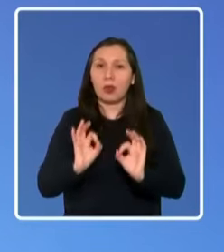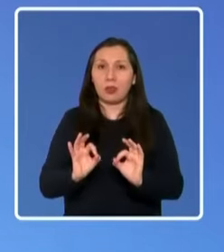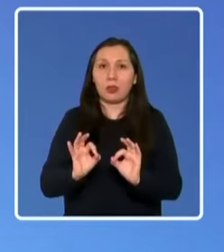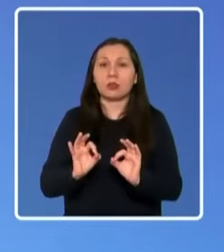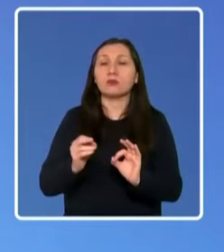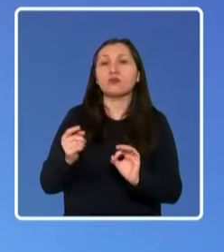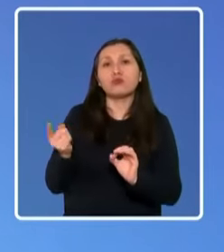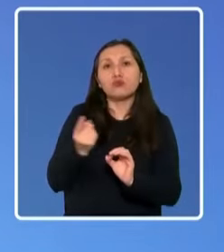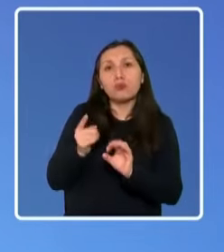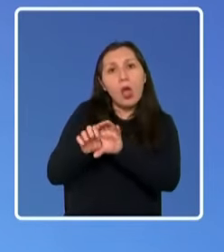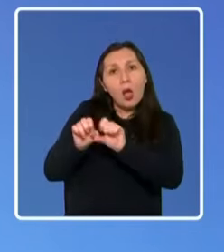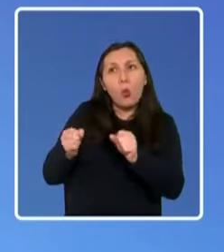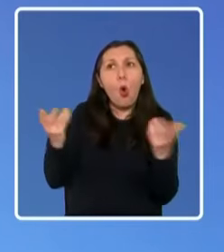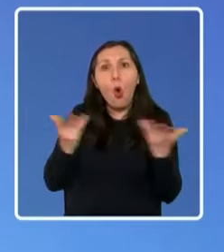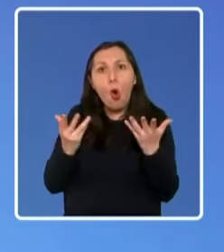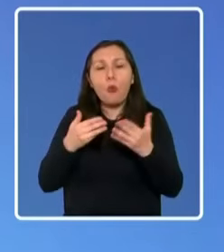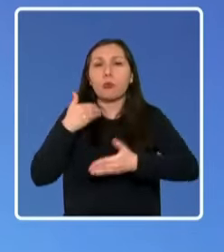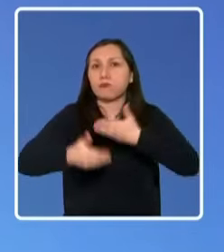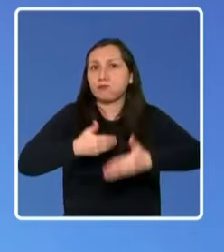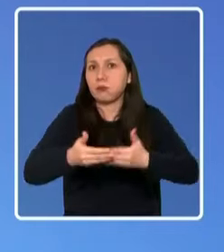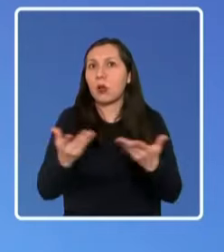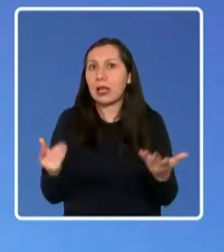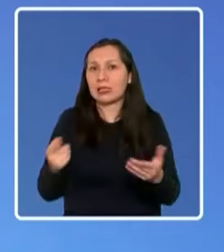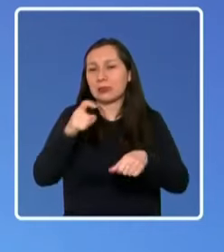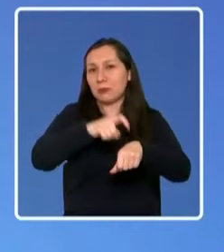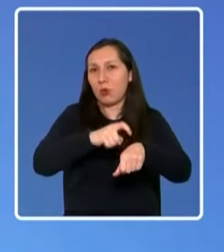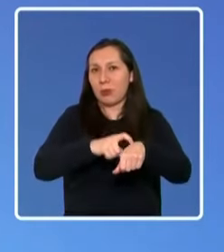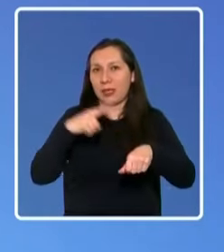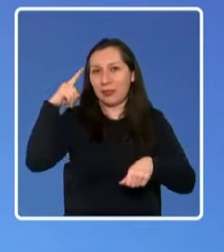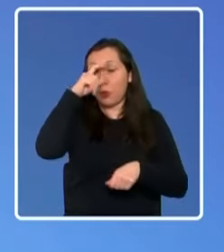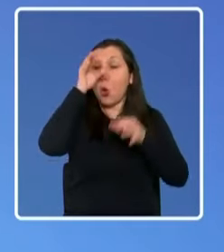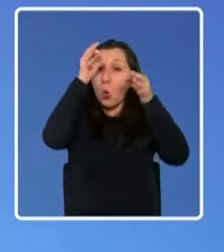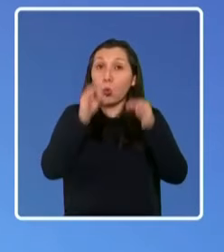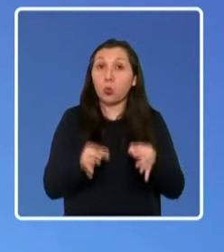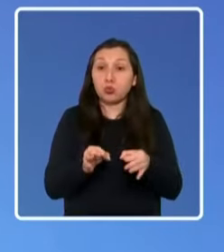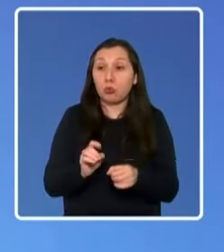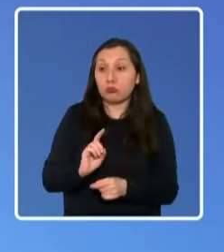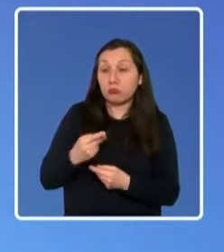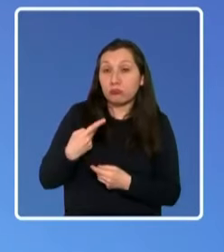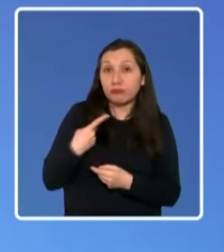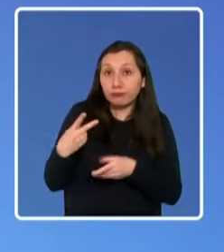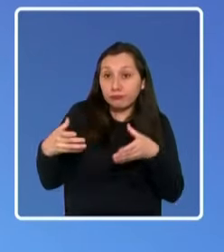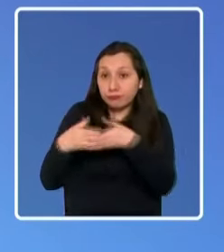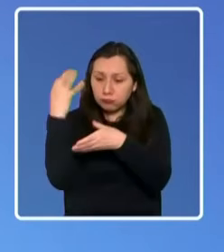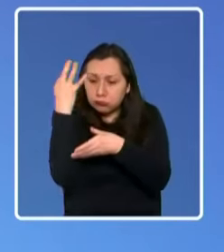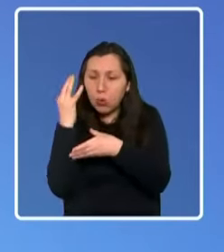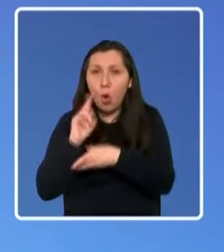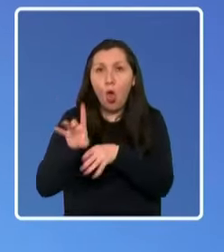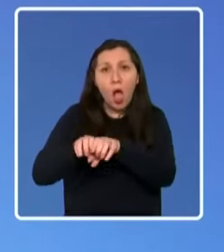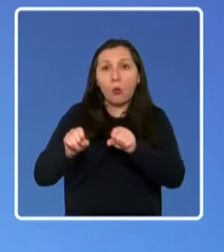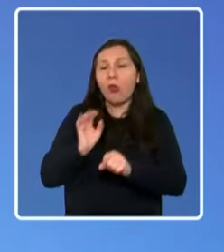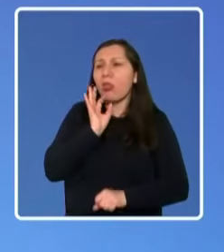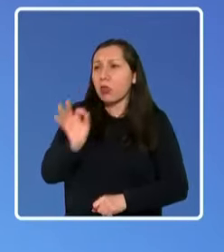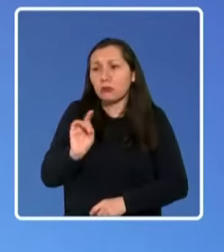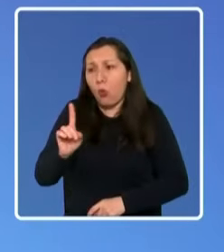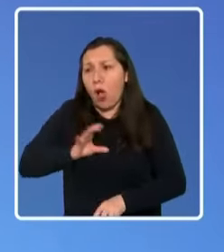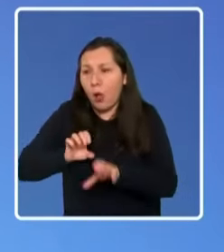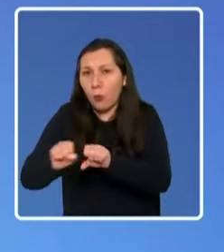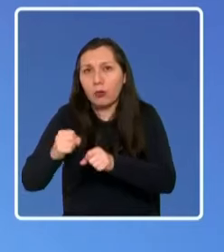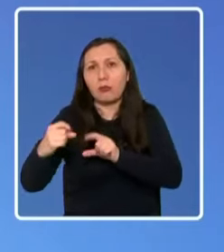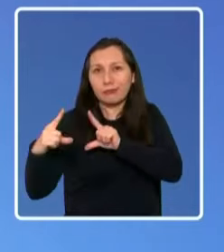establecer criterios para abordar esos momentos complejos. Y cuando se producen desacuerdos, se manifiestan los desacuerdos,